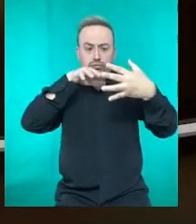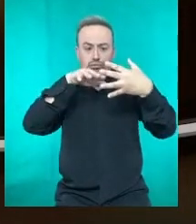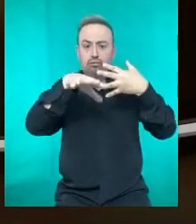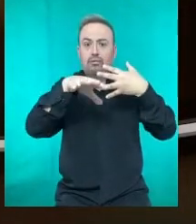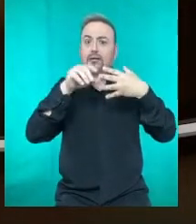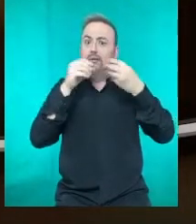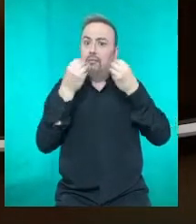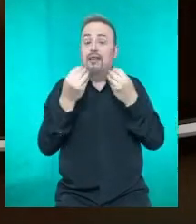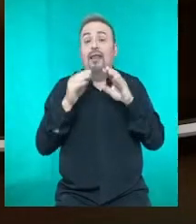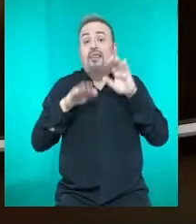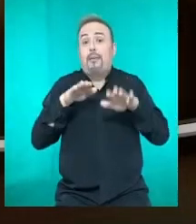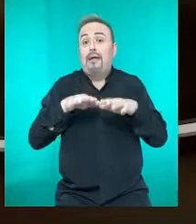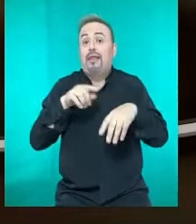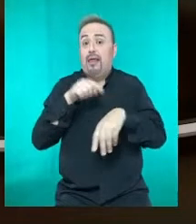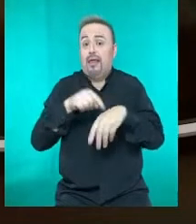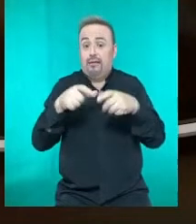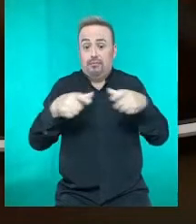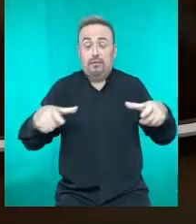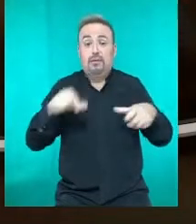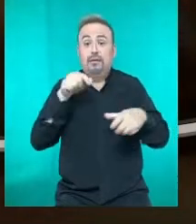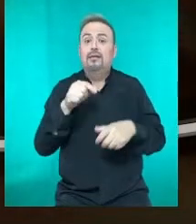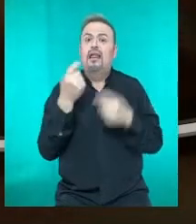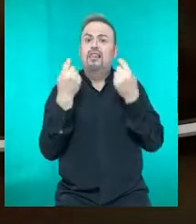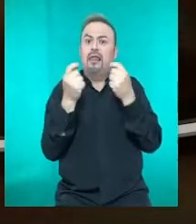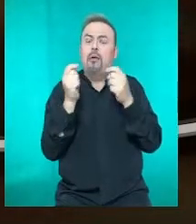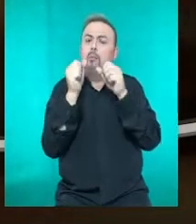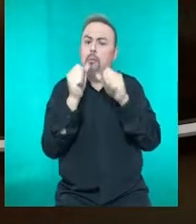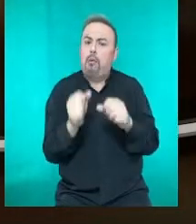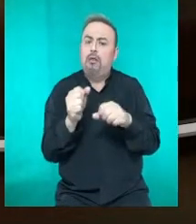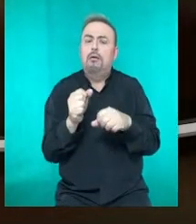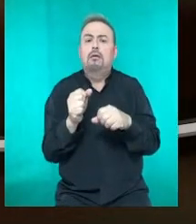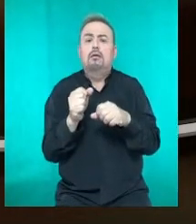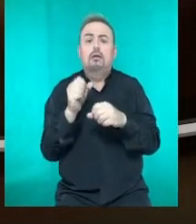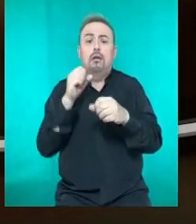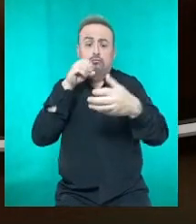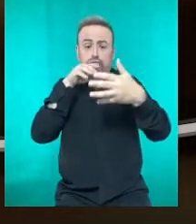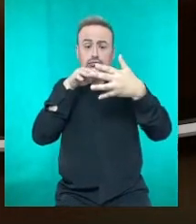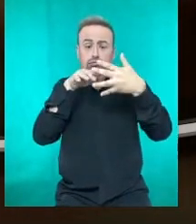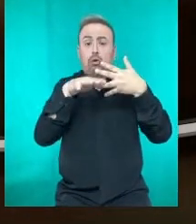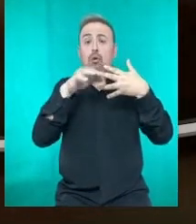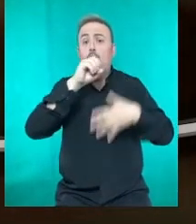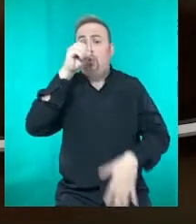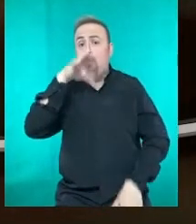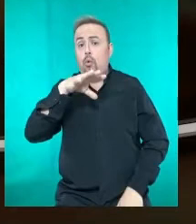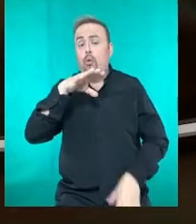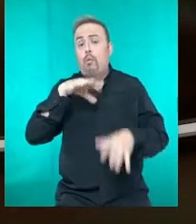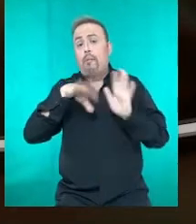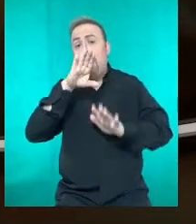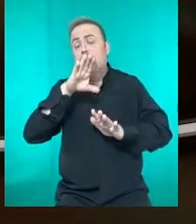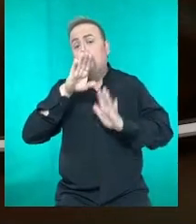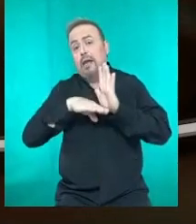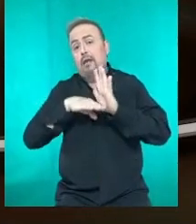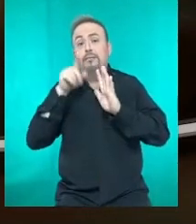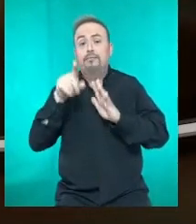de tratamiento que tiene esta madera, se puede dejar pasar más o menos luz. Tiene una gran ventaja. No solo es un avance